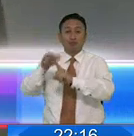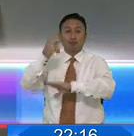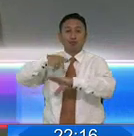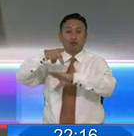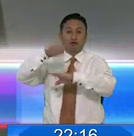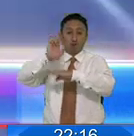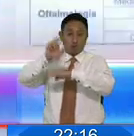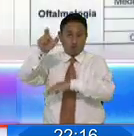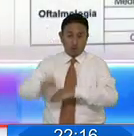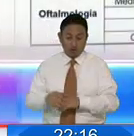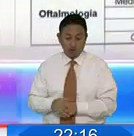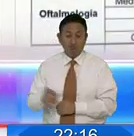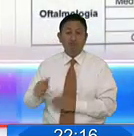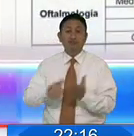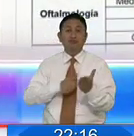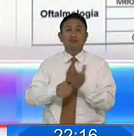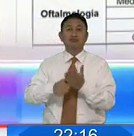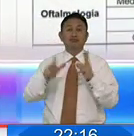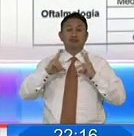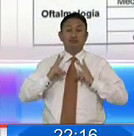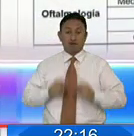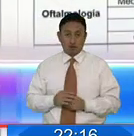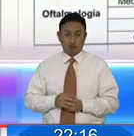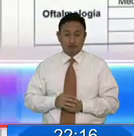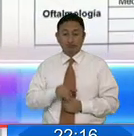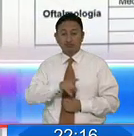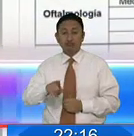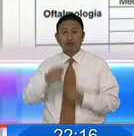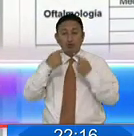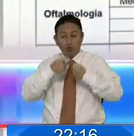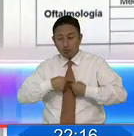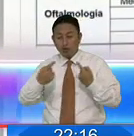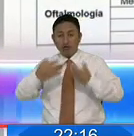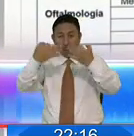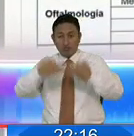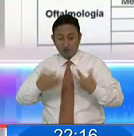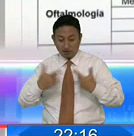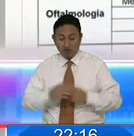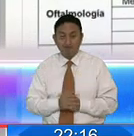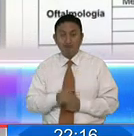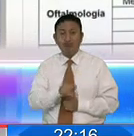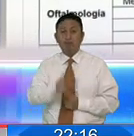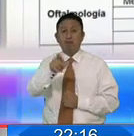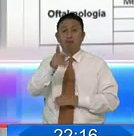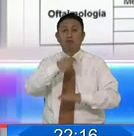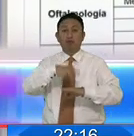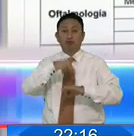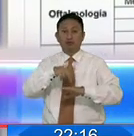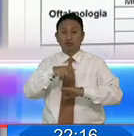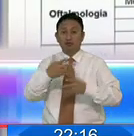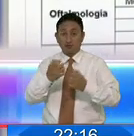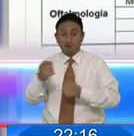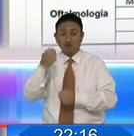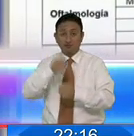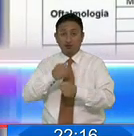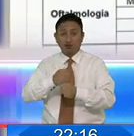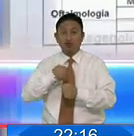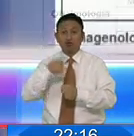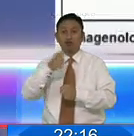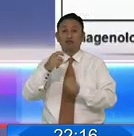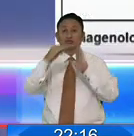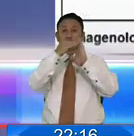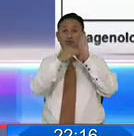el ministerio de salud a través de un comunicado oficial convocó a los profesionales en las áreas que se requieren